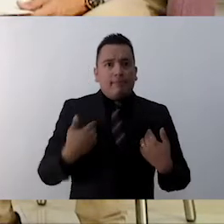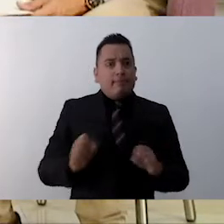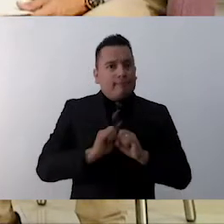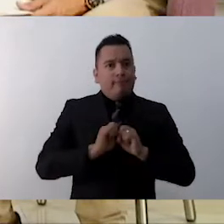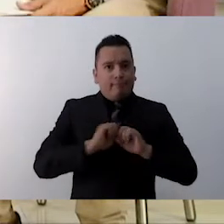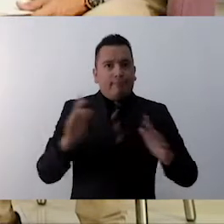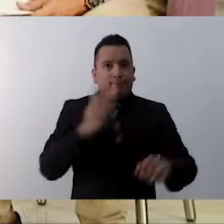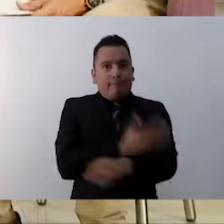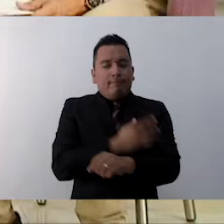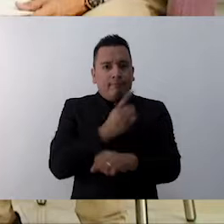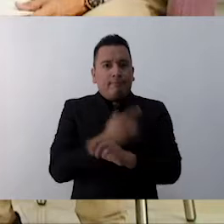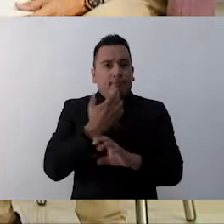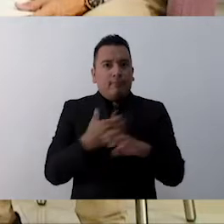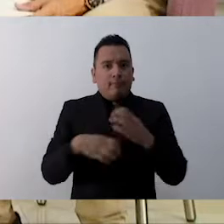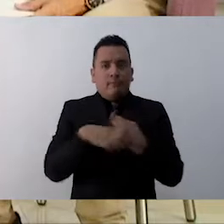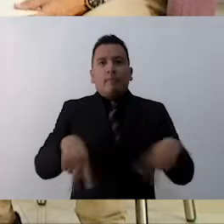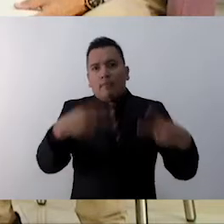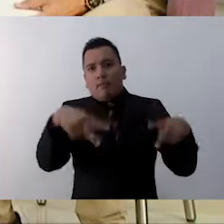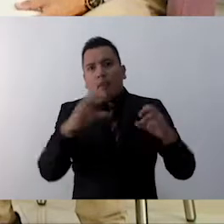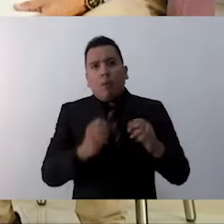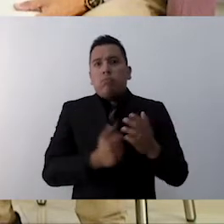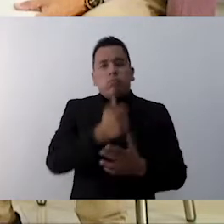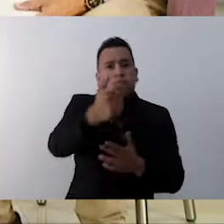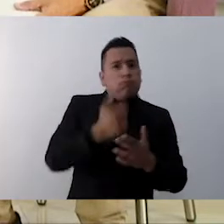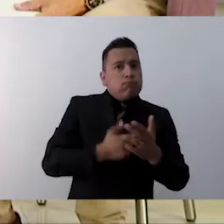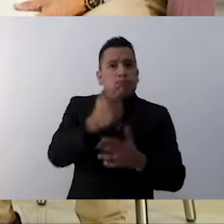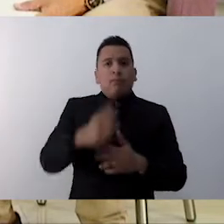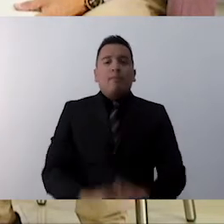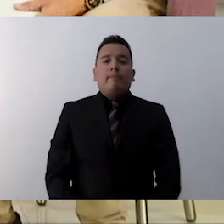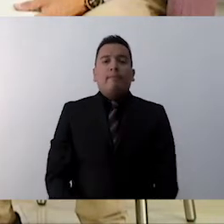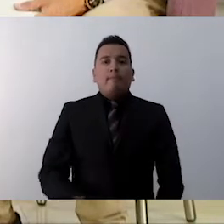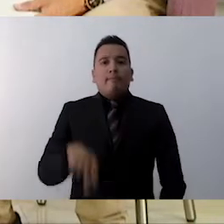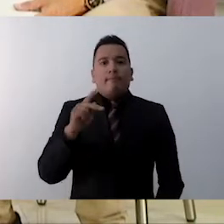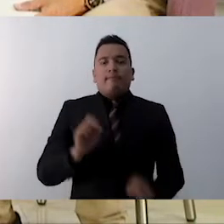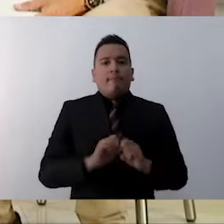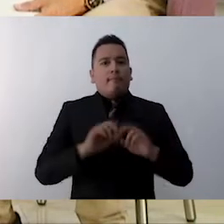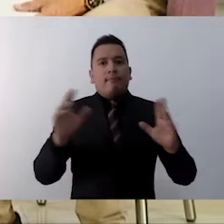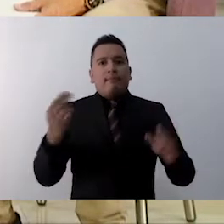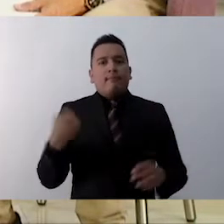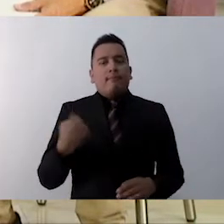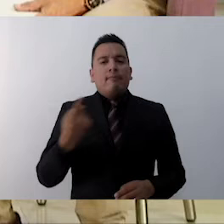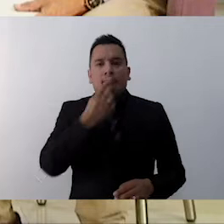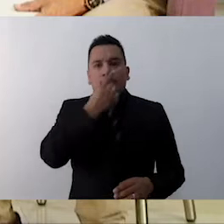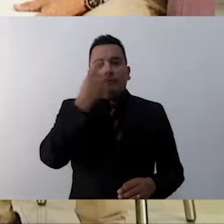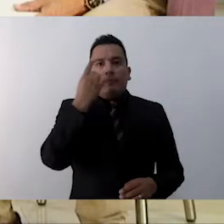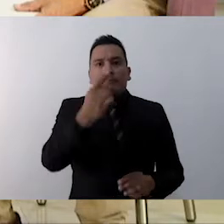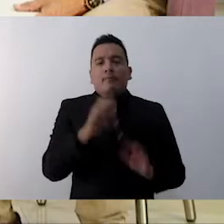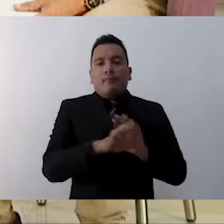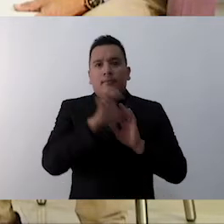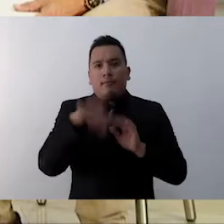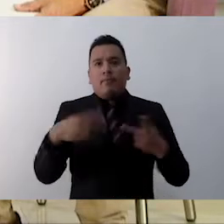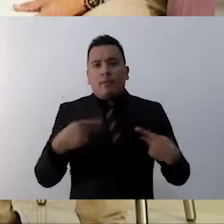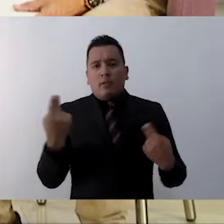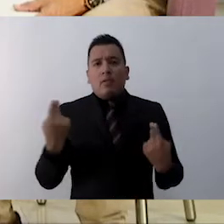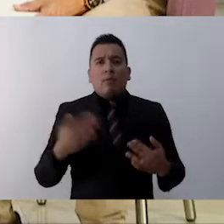poder garantizar el Estado de Derecho, las inversiones y el desarrollo, ¿no? Pero, insisto, yo pongo el énfasis también en el